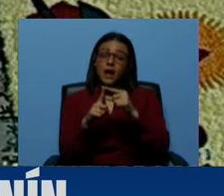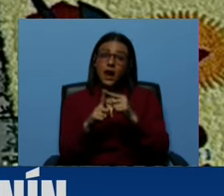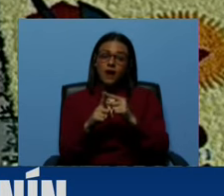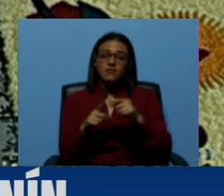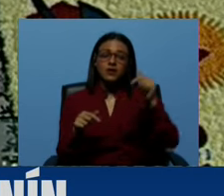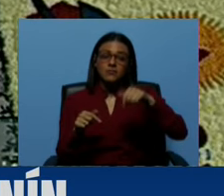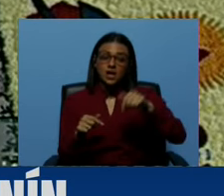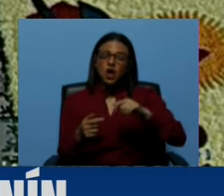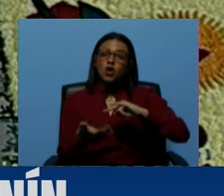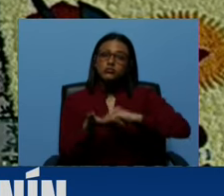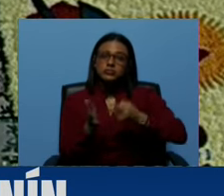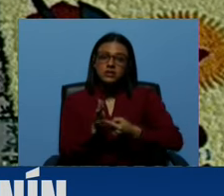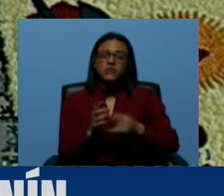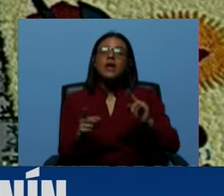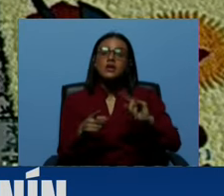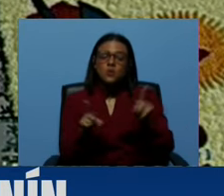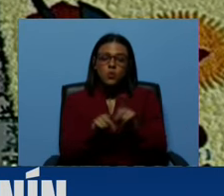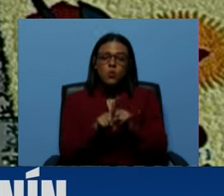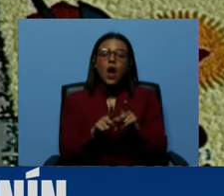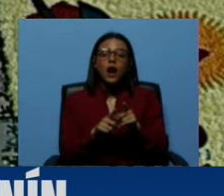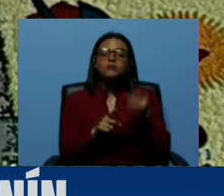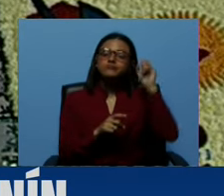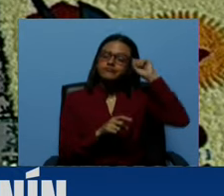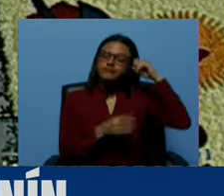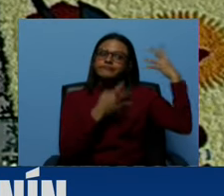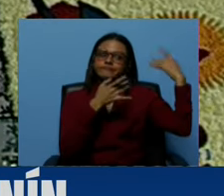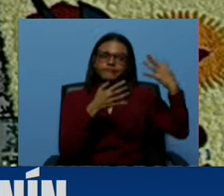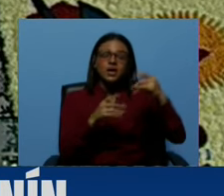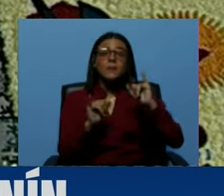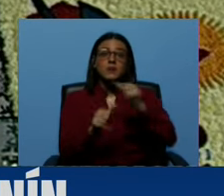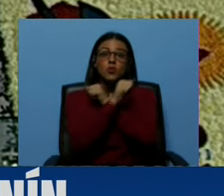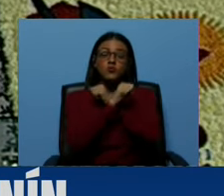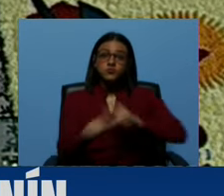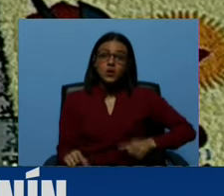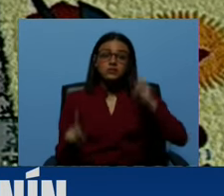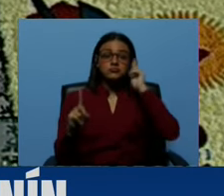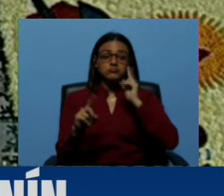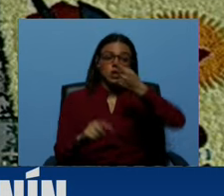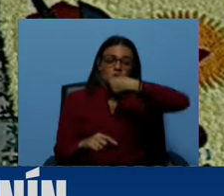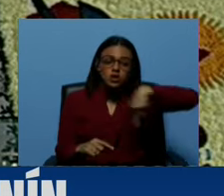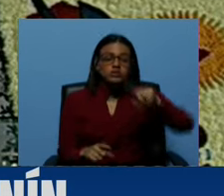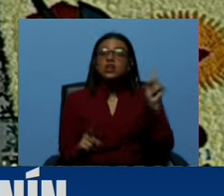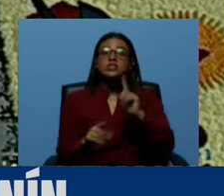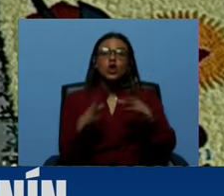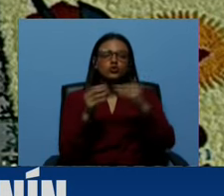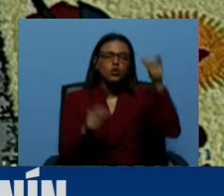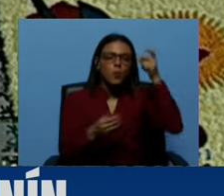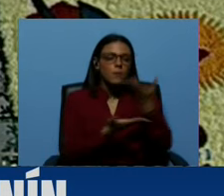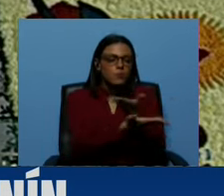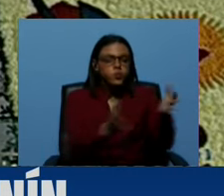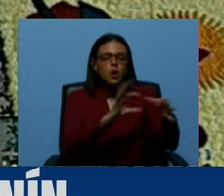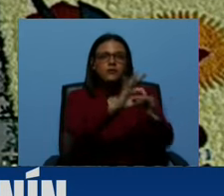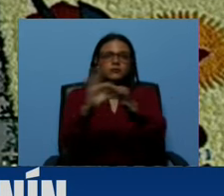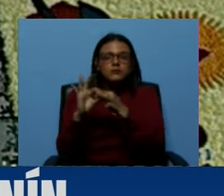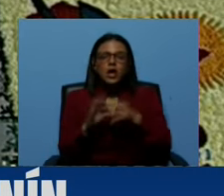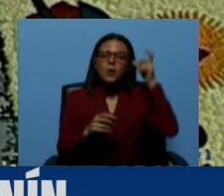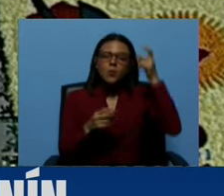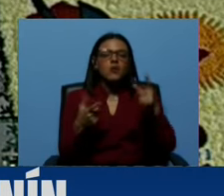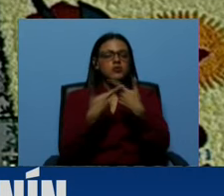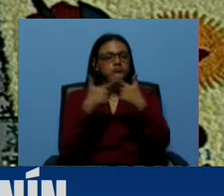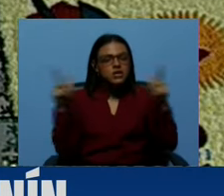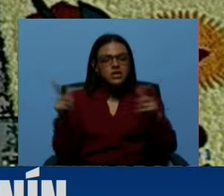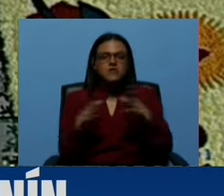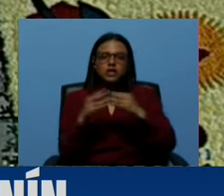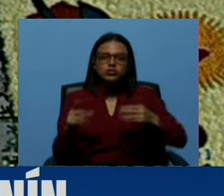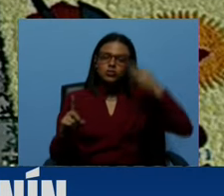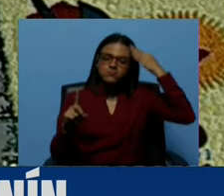hoy siguen resonando no solo en la Fuerza Armada Nacional Bolivariana, sino en todo el pueblo venezolano y de los pueblos libres y soberanos.